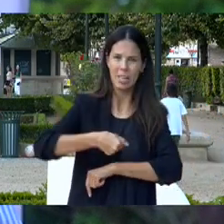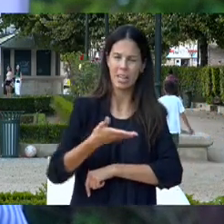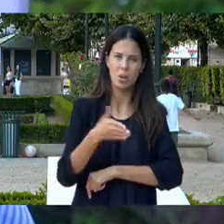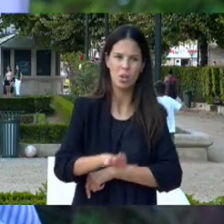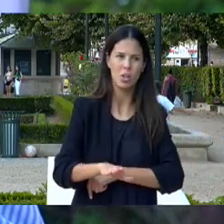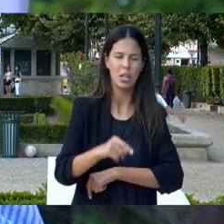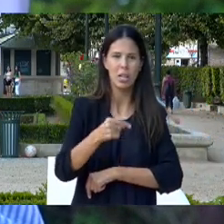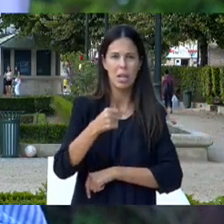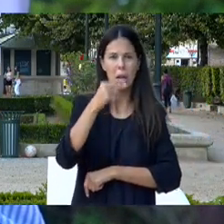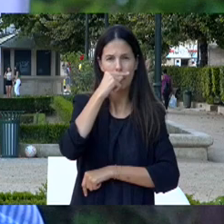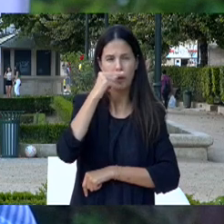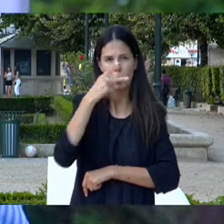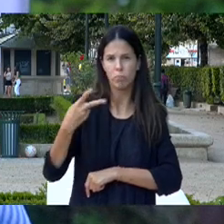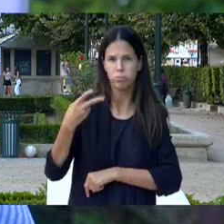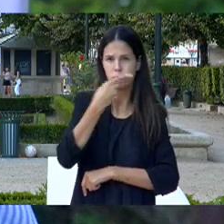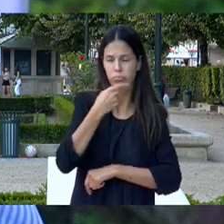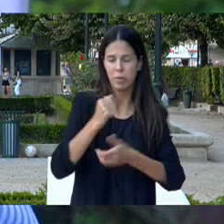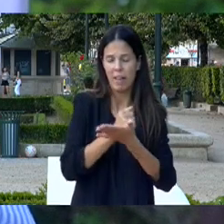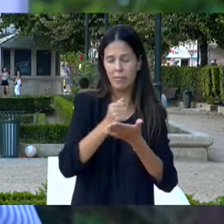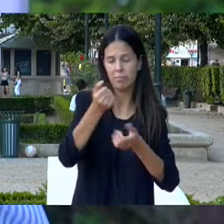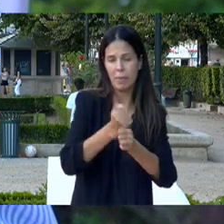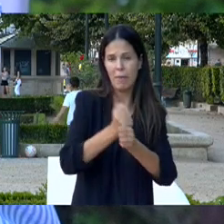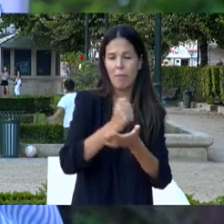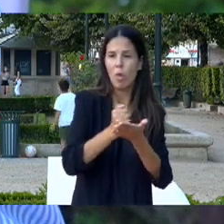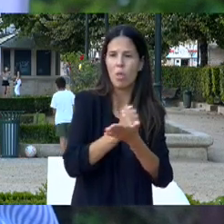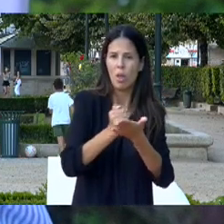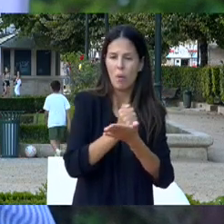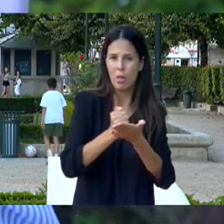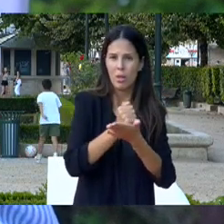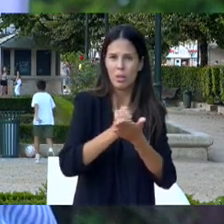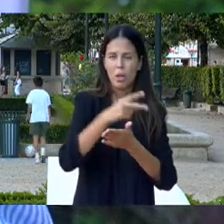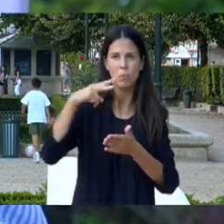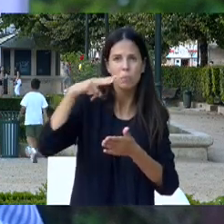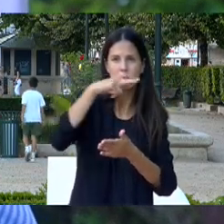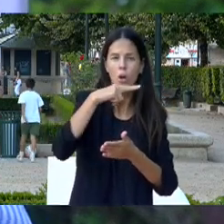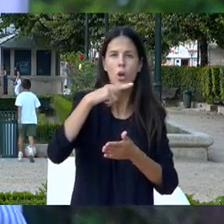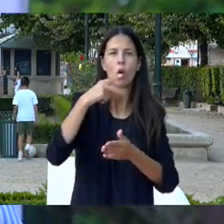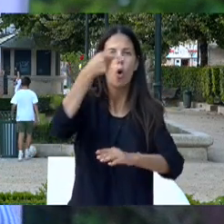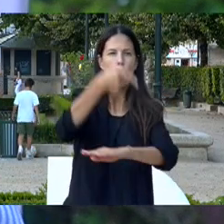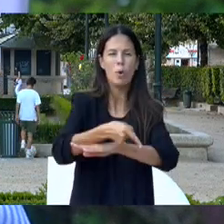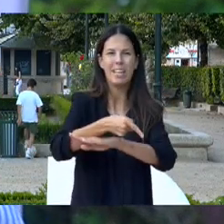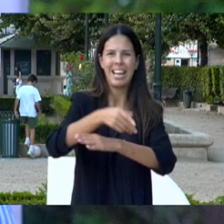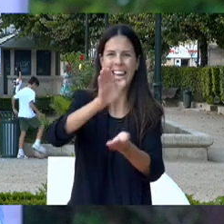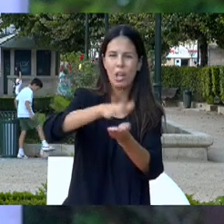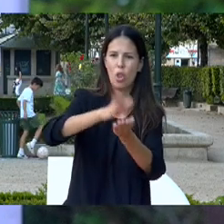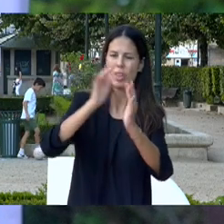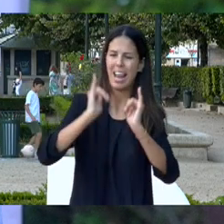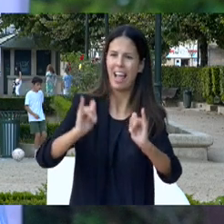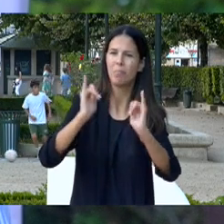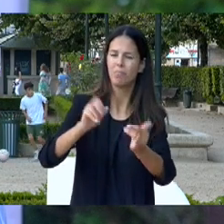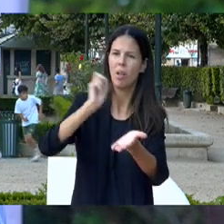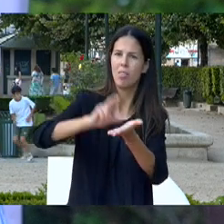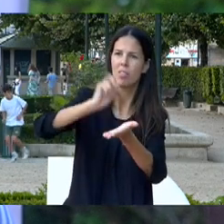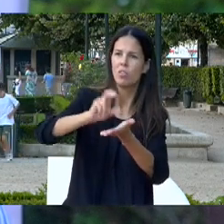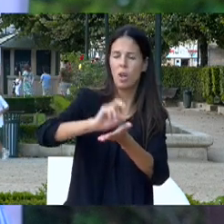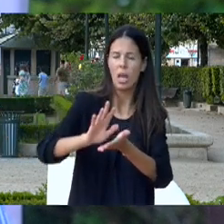era farmacéutico, e trasquilanlle o bigote para tomarlle o pelo, obligan a desfilar por Redondela e así atender a xente